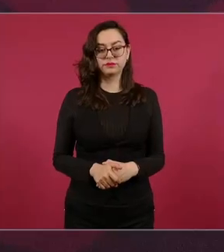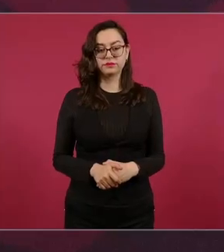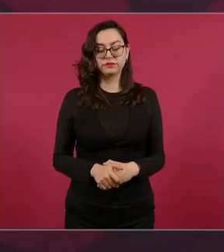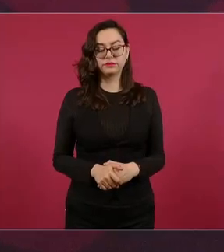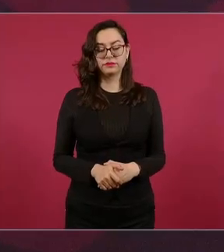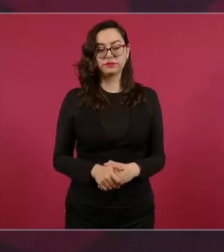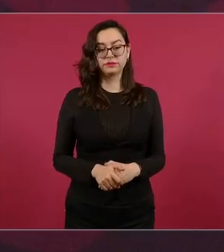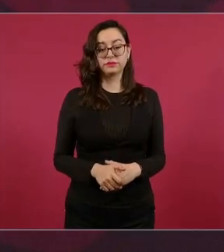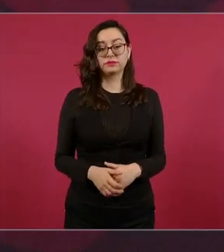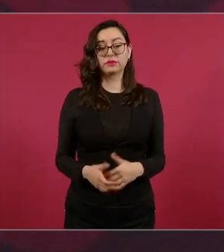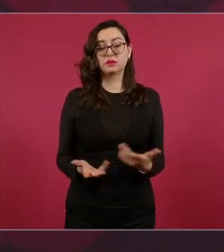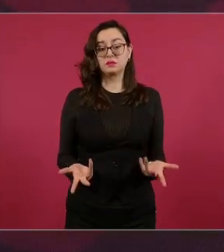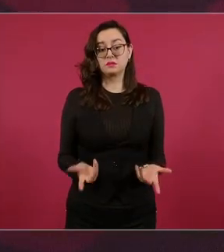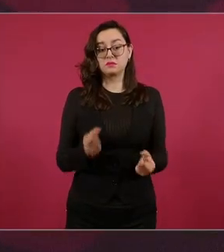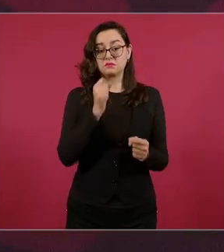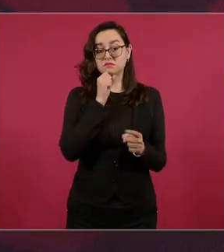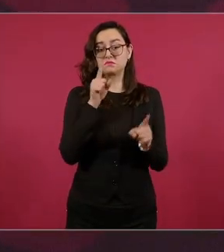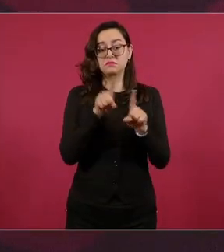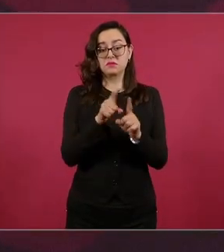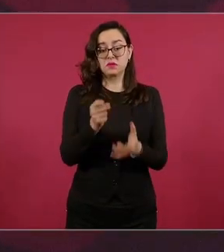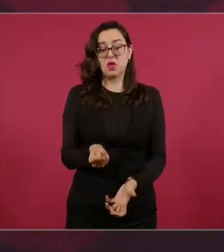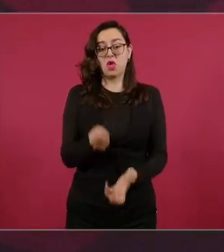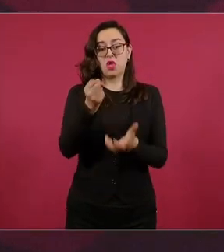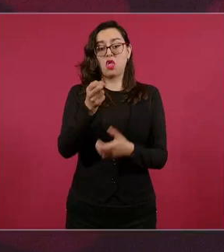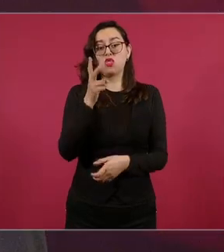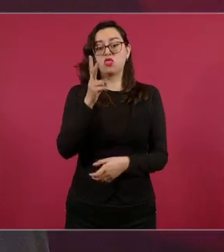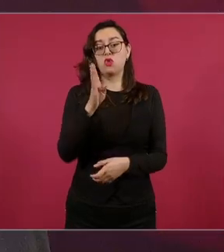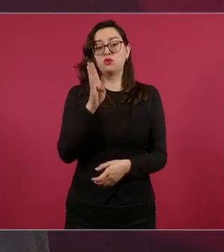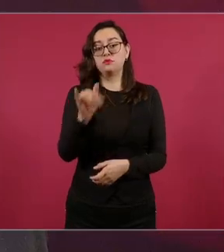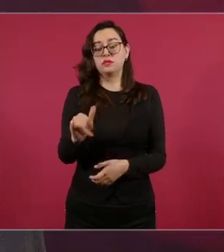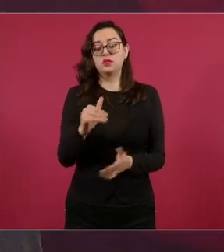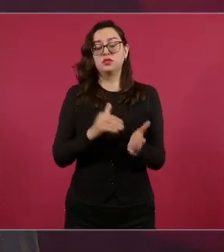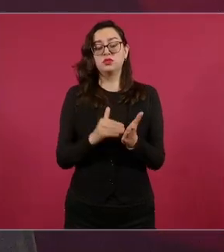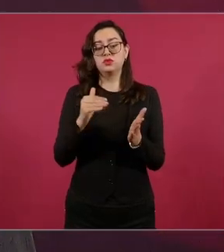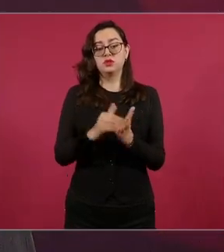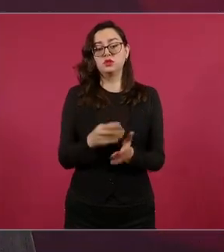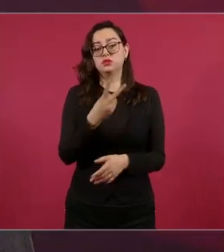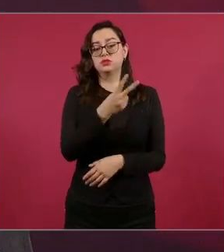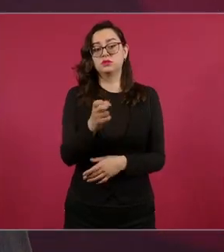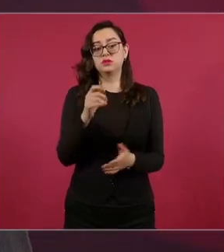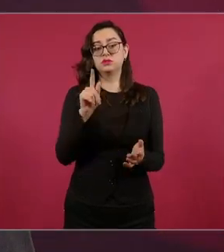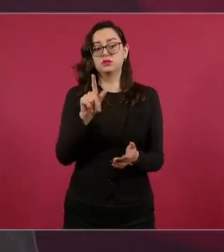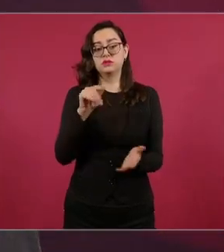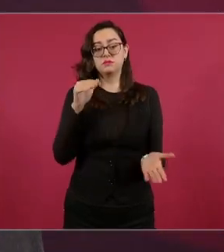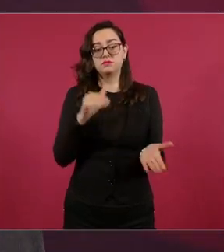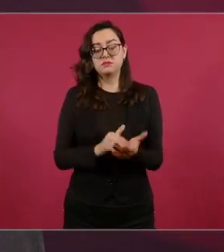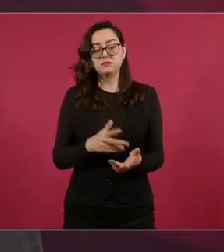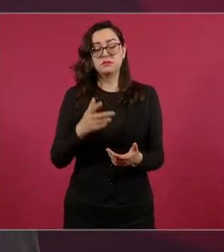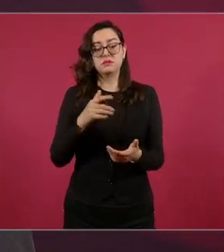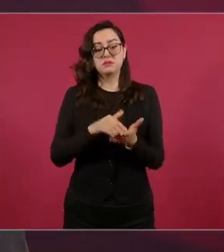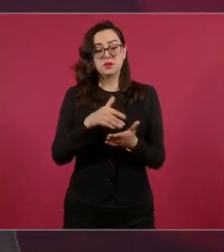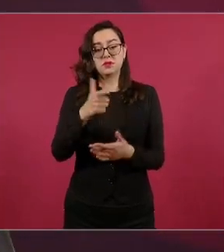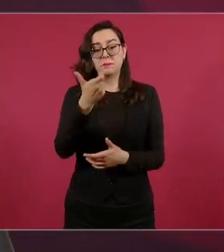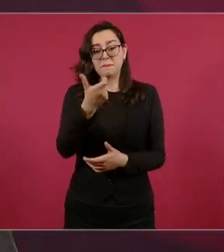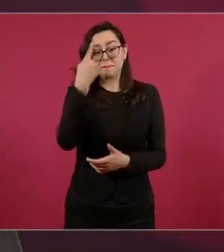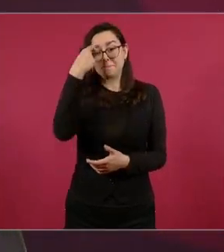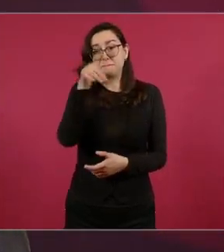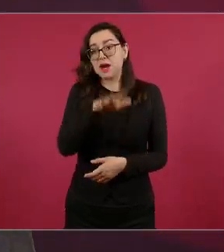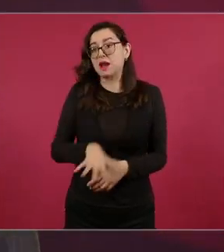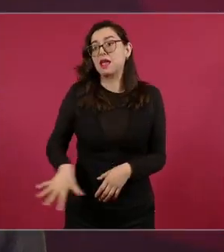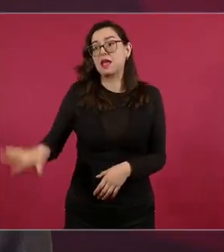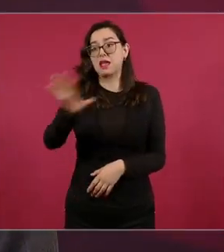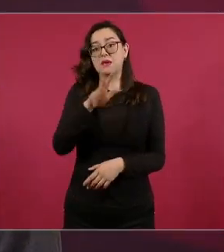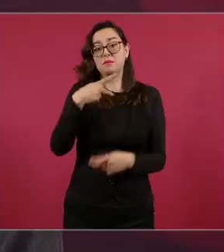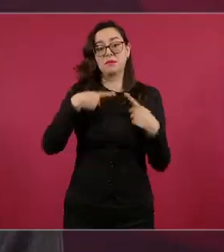billones setecientos mil millones de pesos a la gente humilde, a los pobres, a la mayoría de los